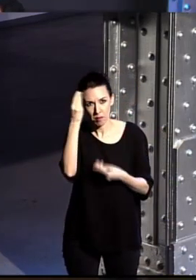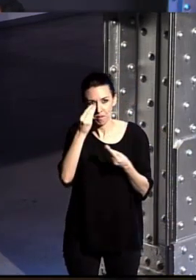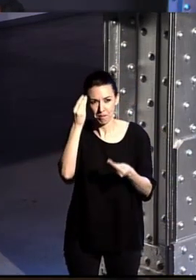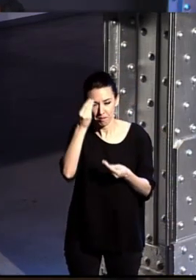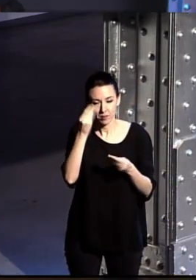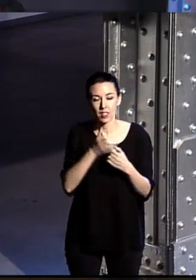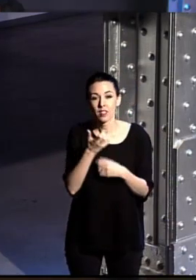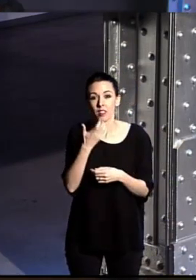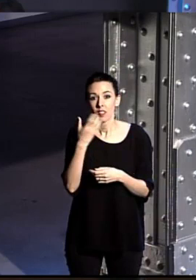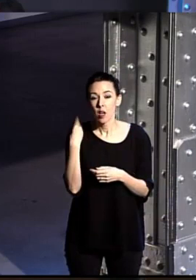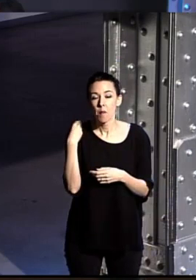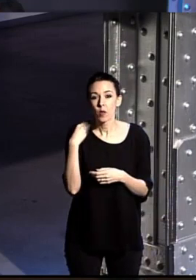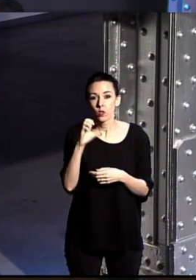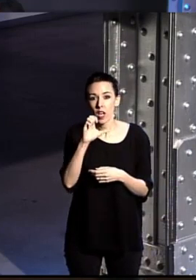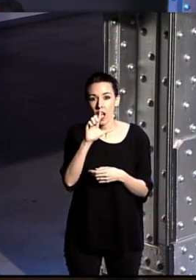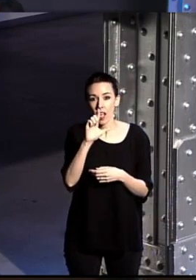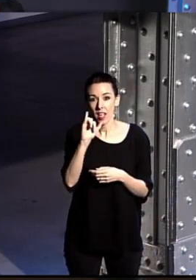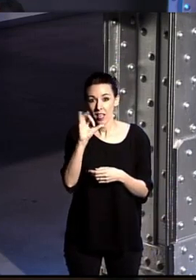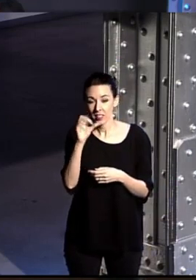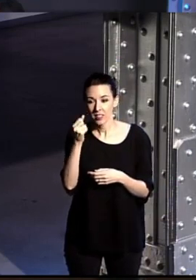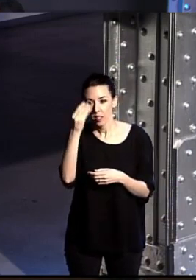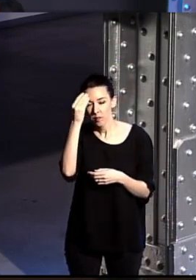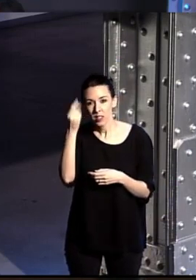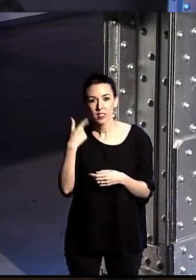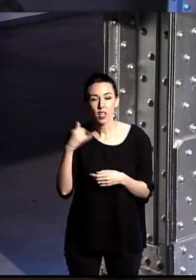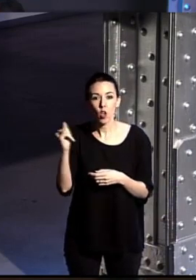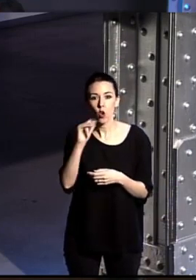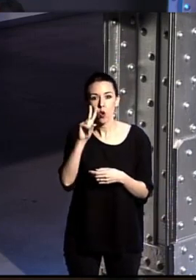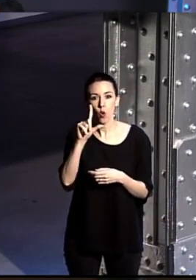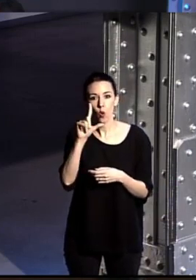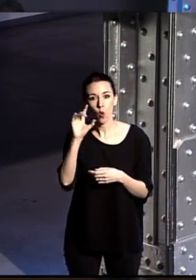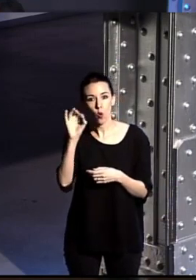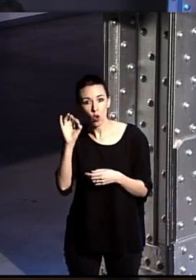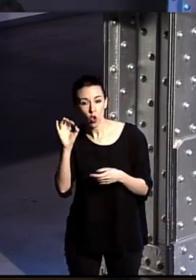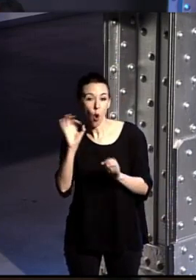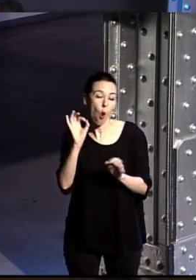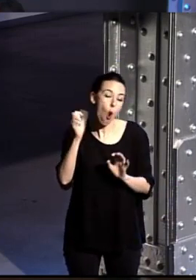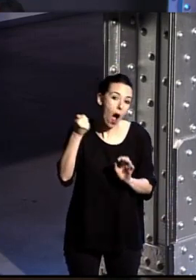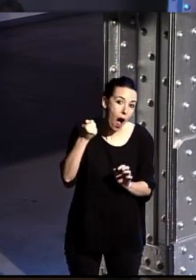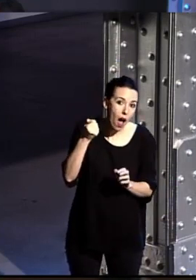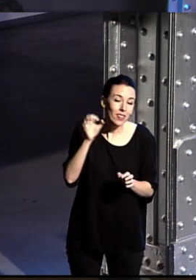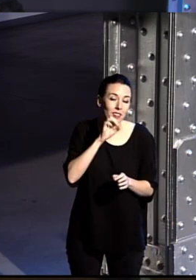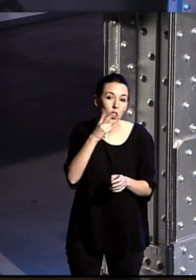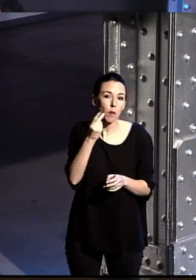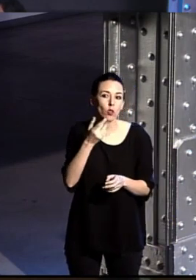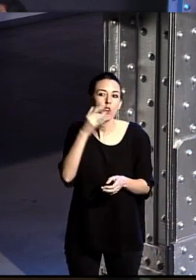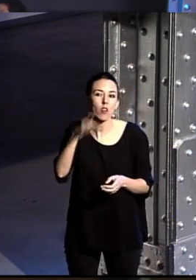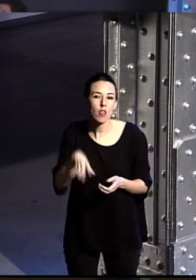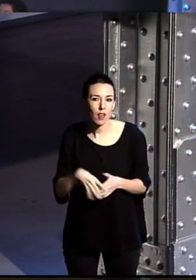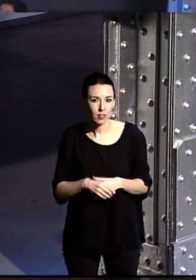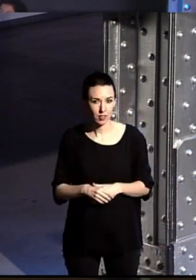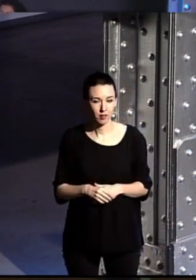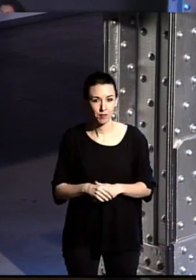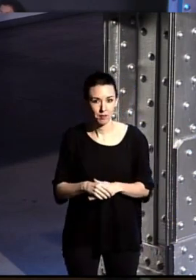queréis. Nos pregunta Elisa, ¿quién consideráis el Julio o Julia Verne del siglo XXI? Aquí la dejo